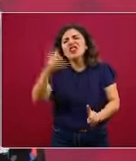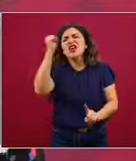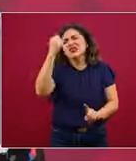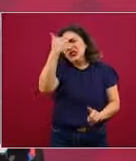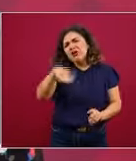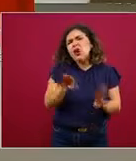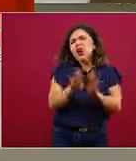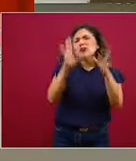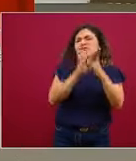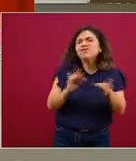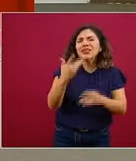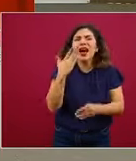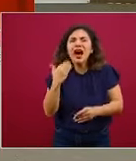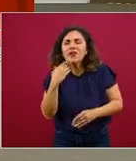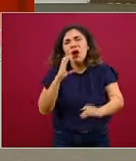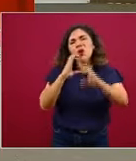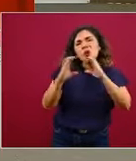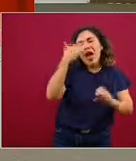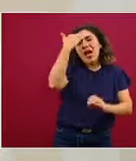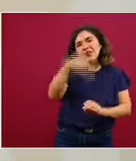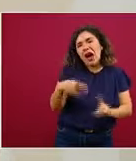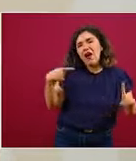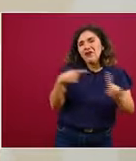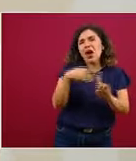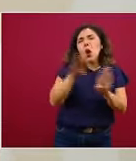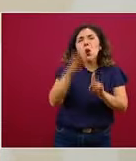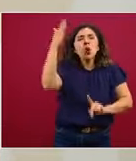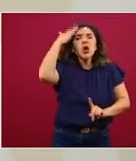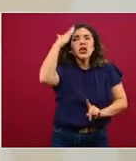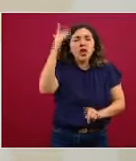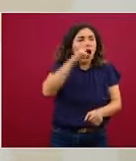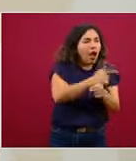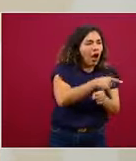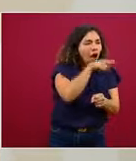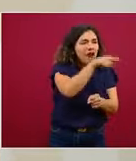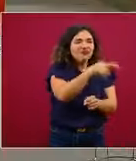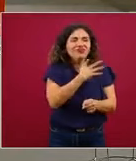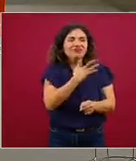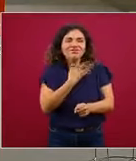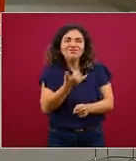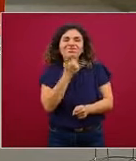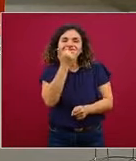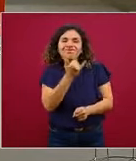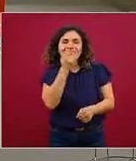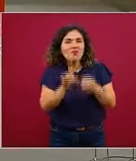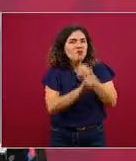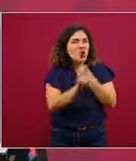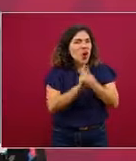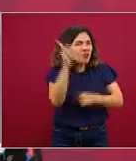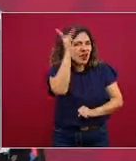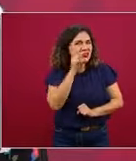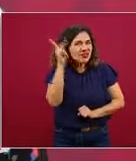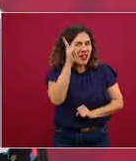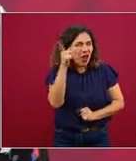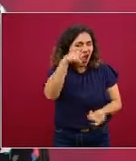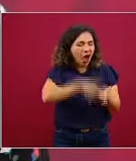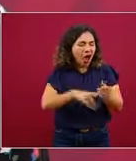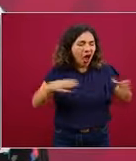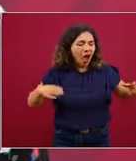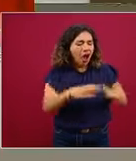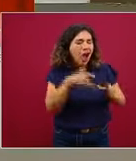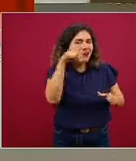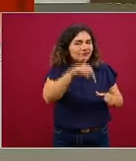y empáticas y de comunicación, que pueda empezar a detectar si hay alguno de estos problemas de salud mental al interior de